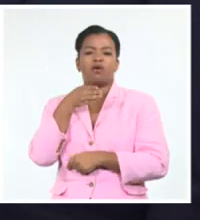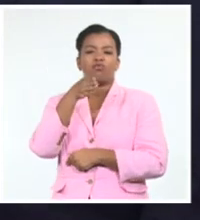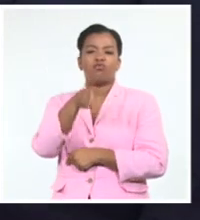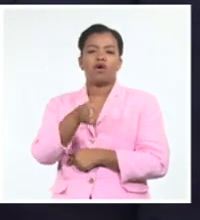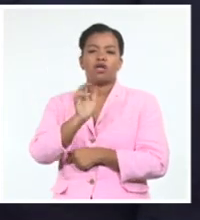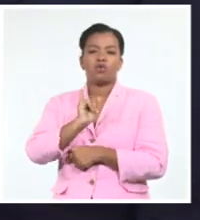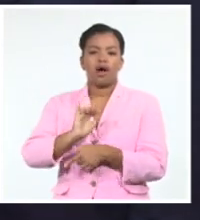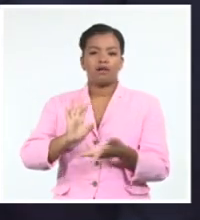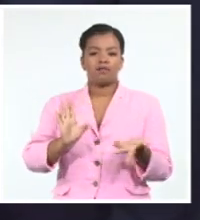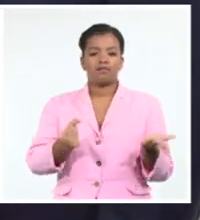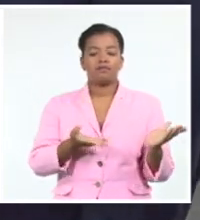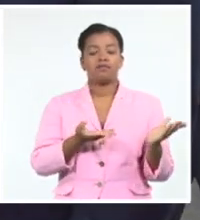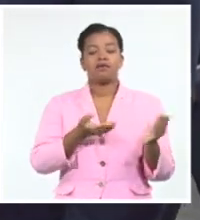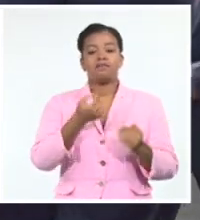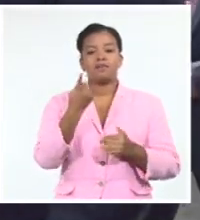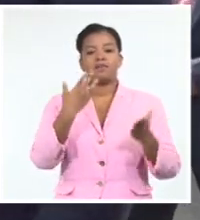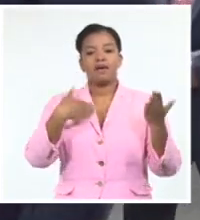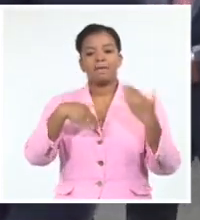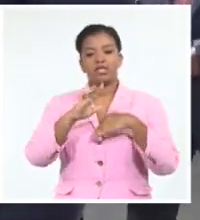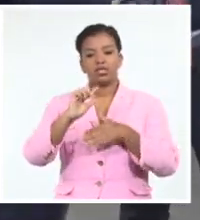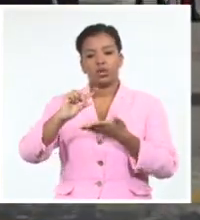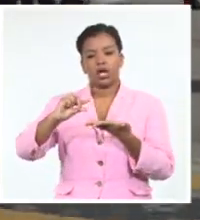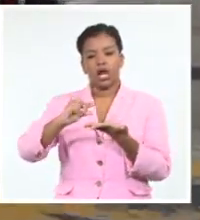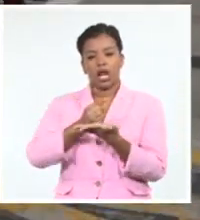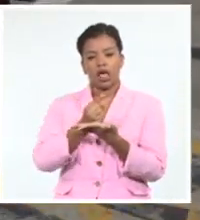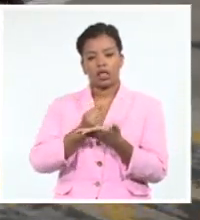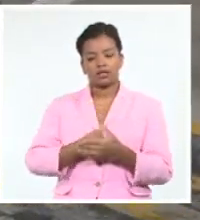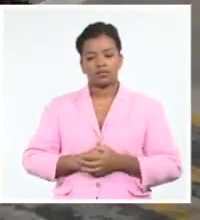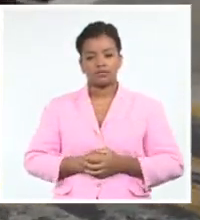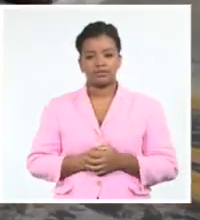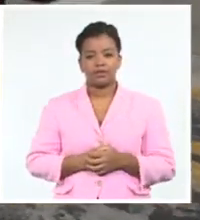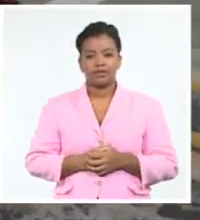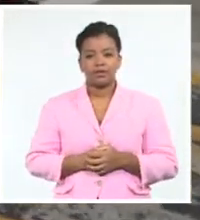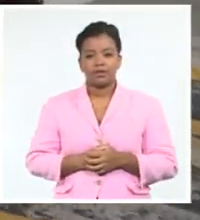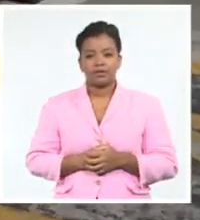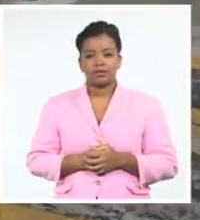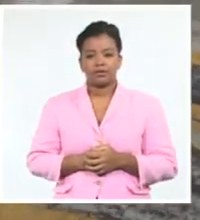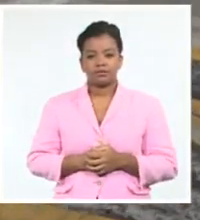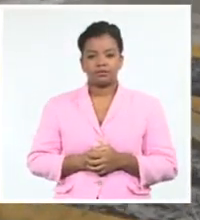el primer ministro granadino Dixon Mitchell.